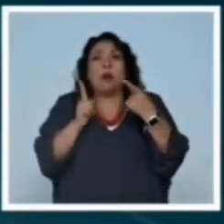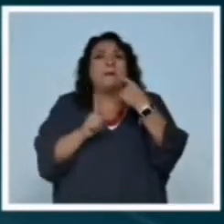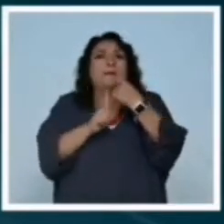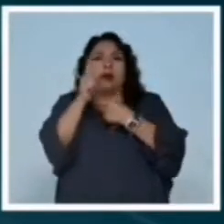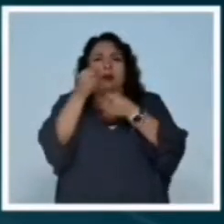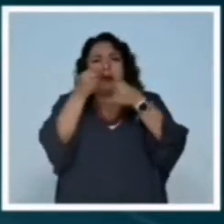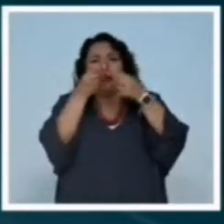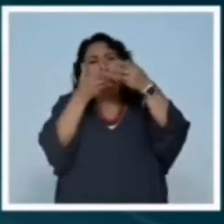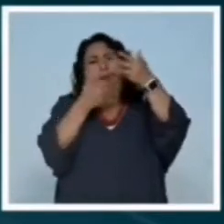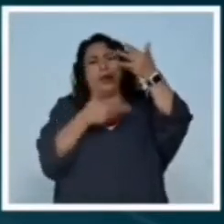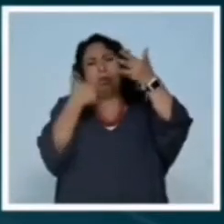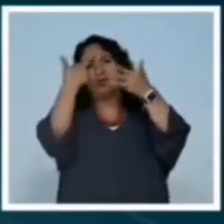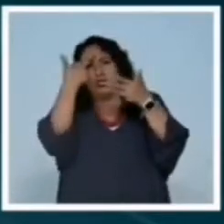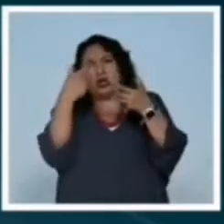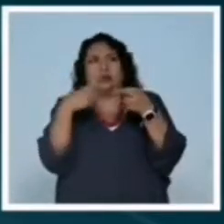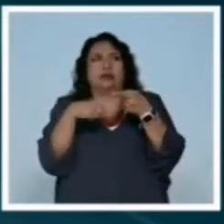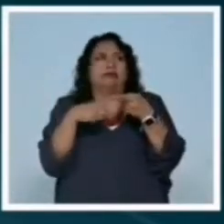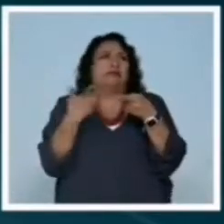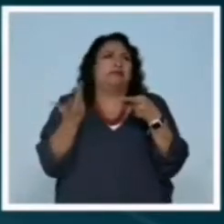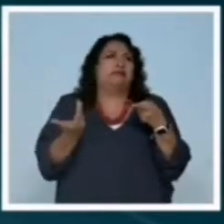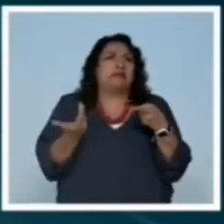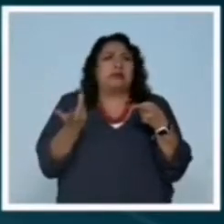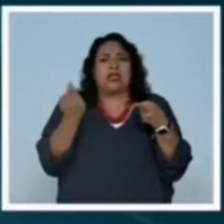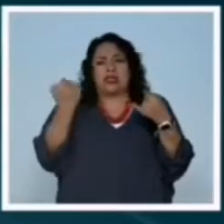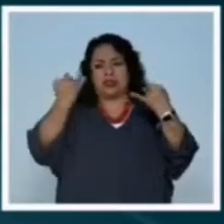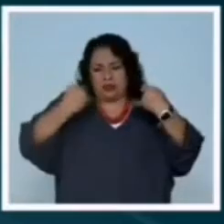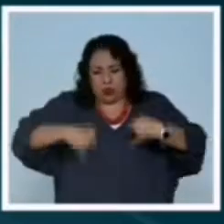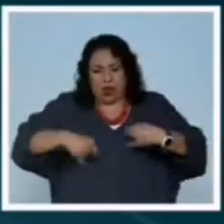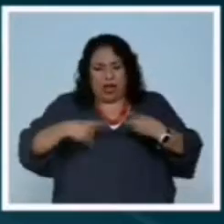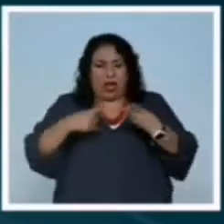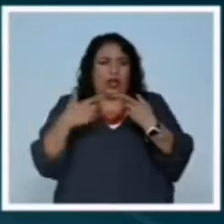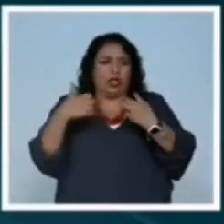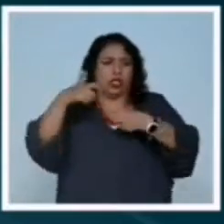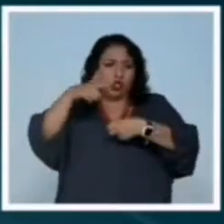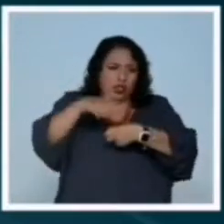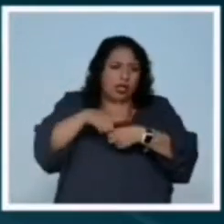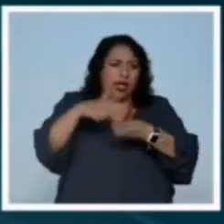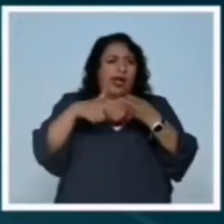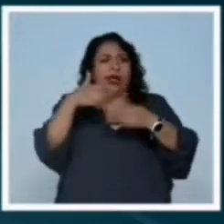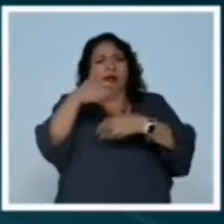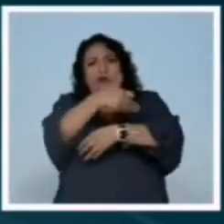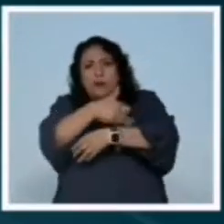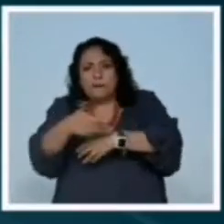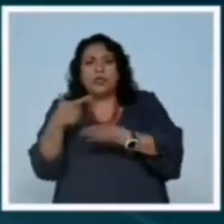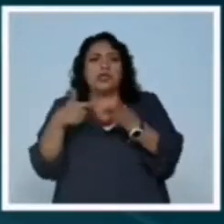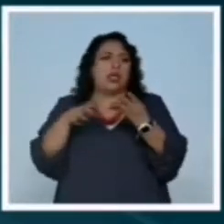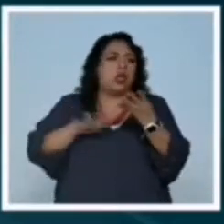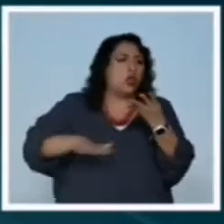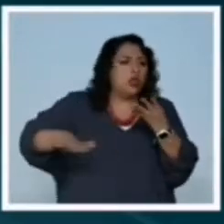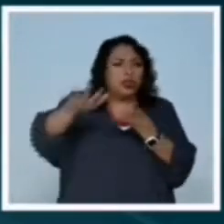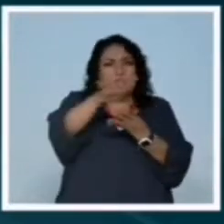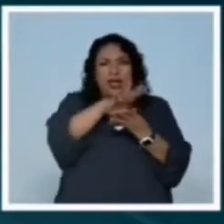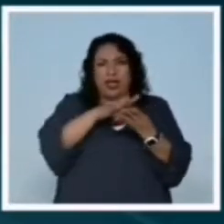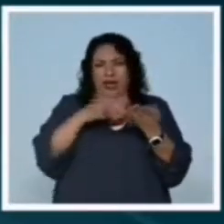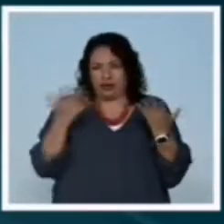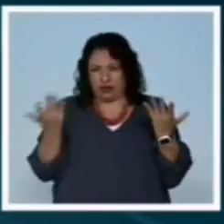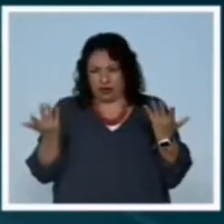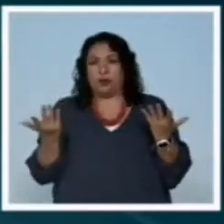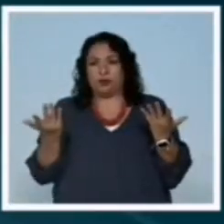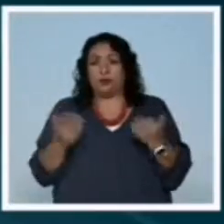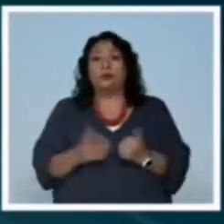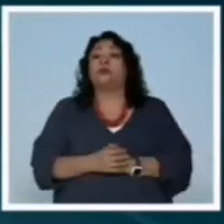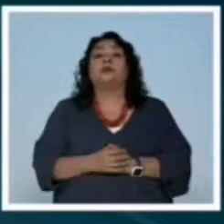un problema multifactorial a nivel de aspectos individuales sociales familiares del contexto que